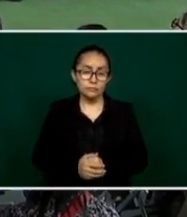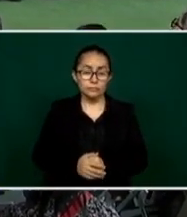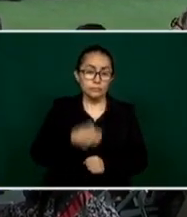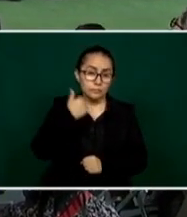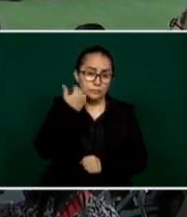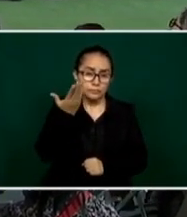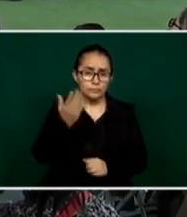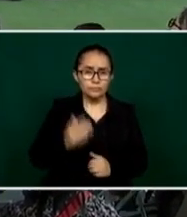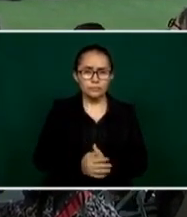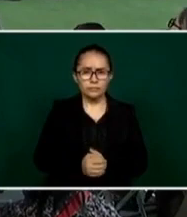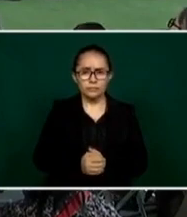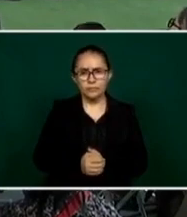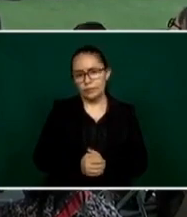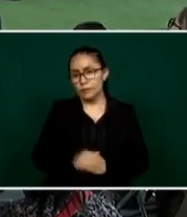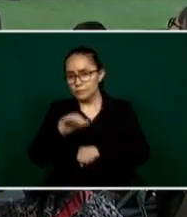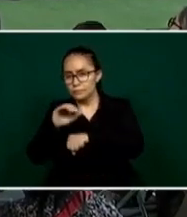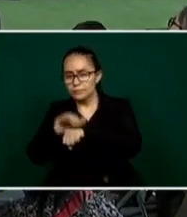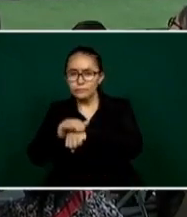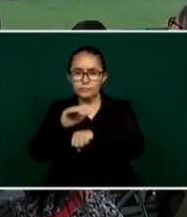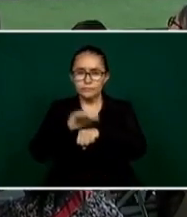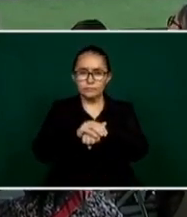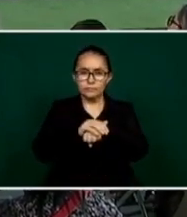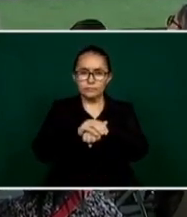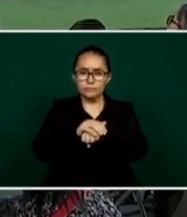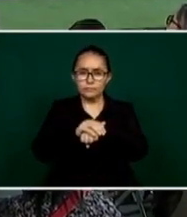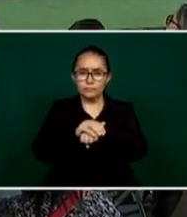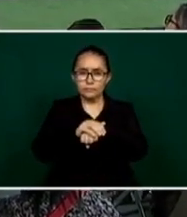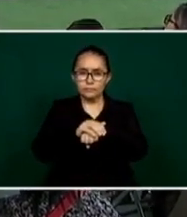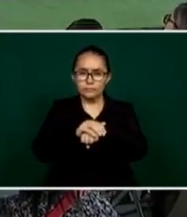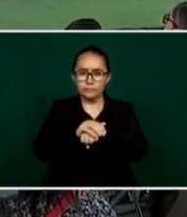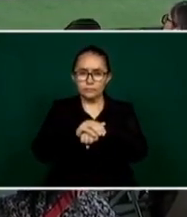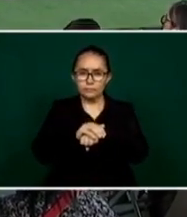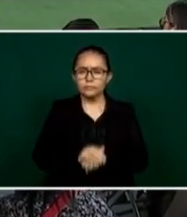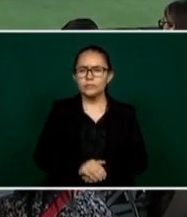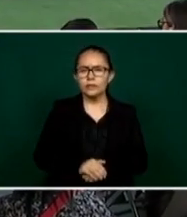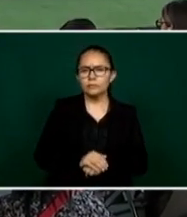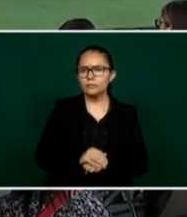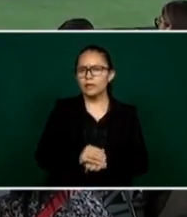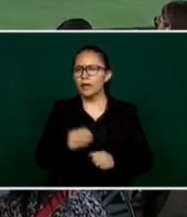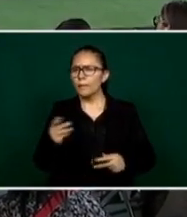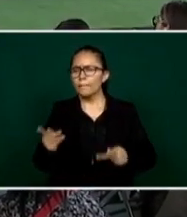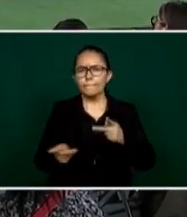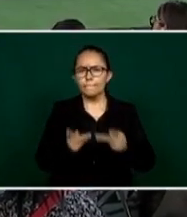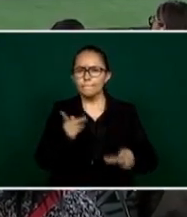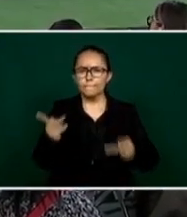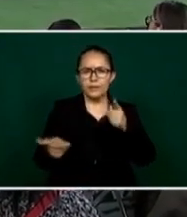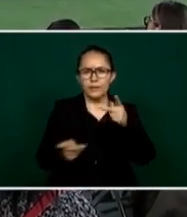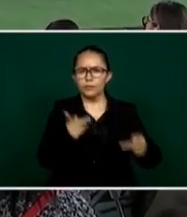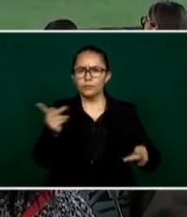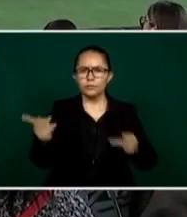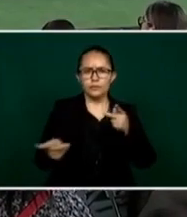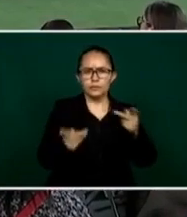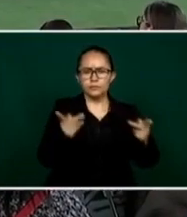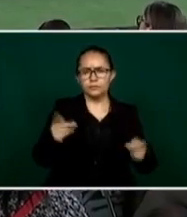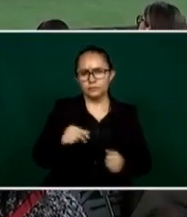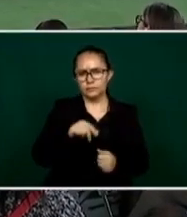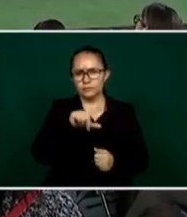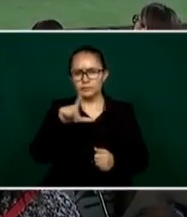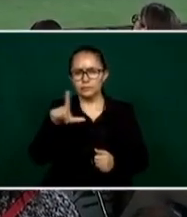parece, abrimos la ronda de preguntas y respuestas.